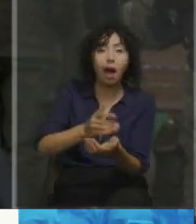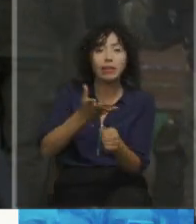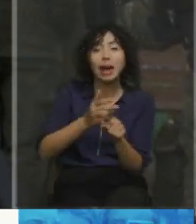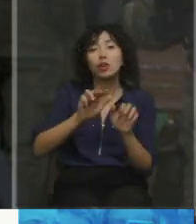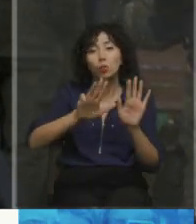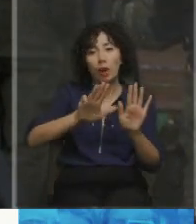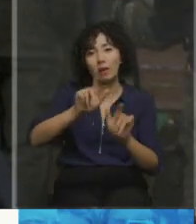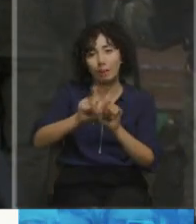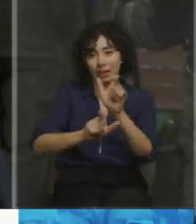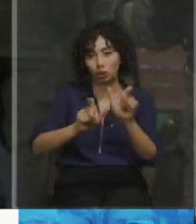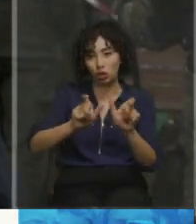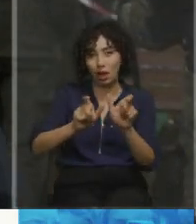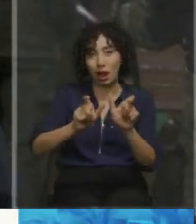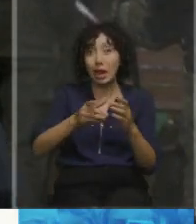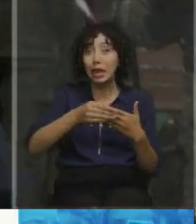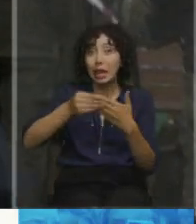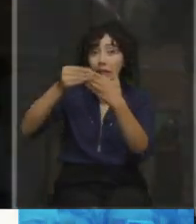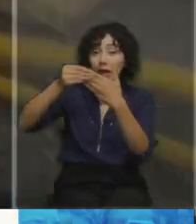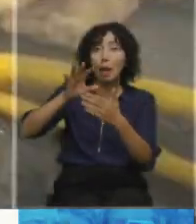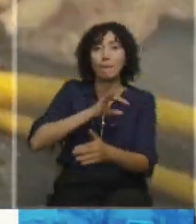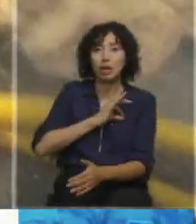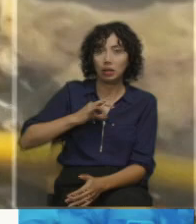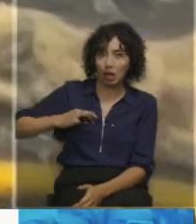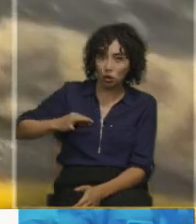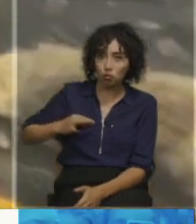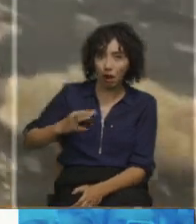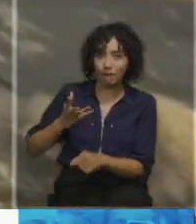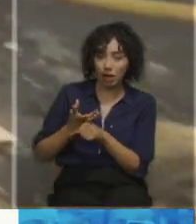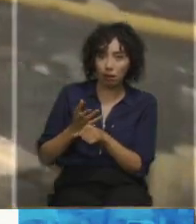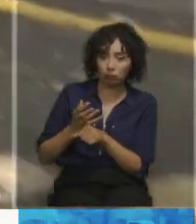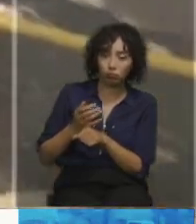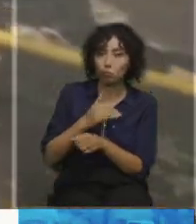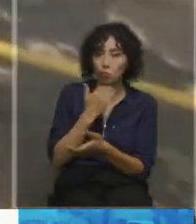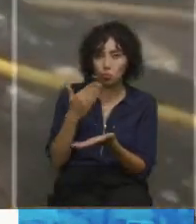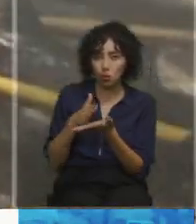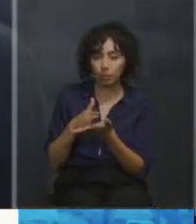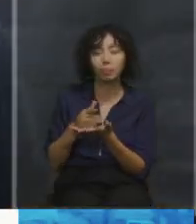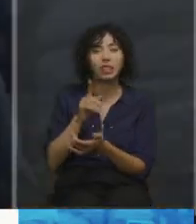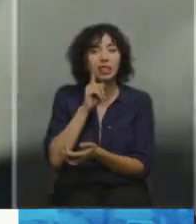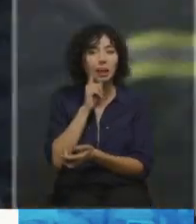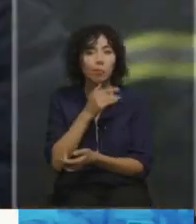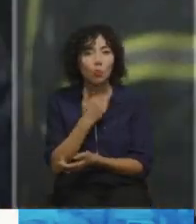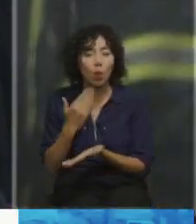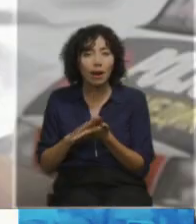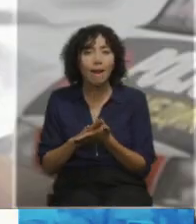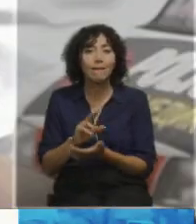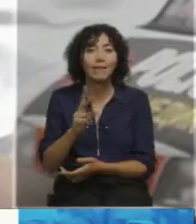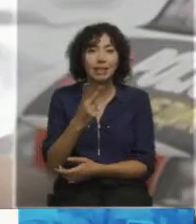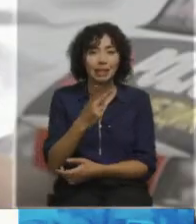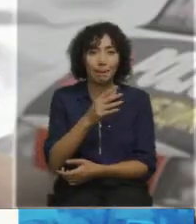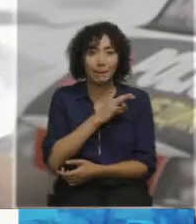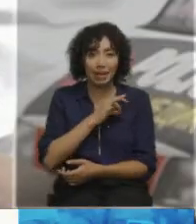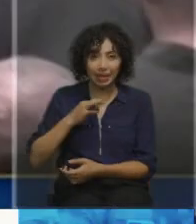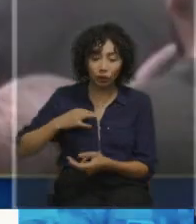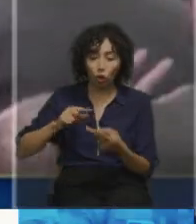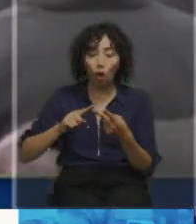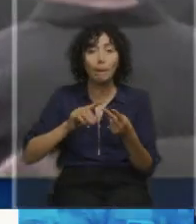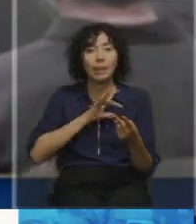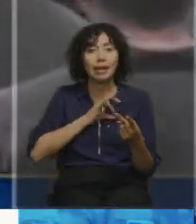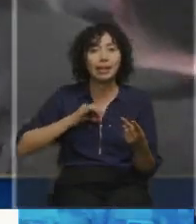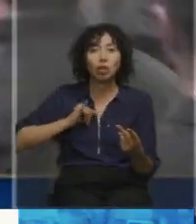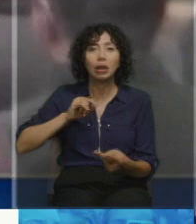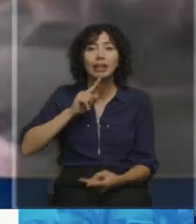ellos los líderes del ministerio. Entre las víctimas fatales figuran el viceministro y ministro del Interior,